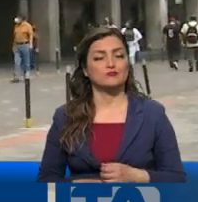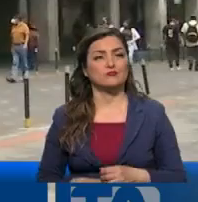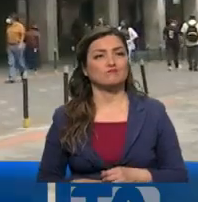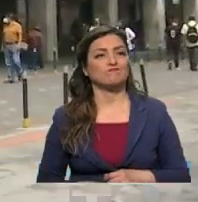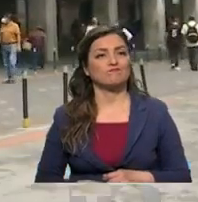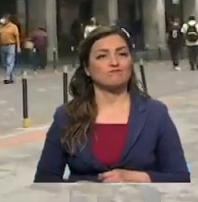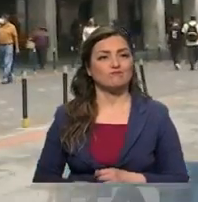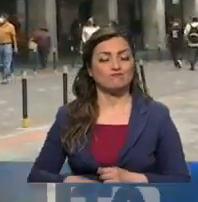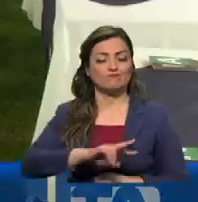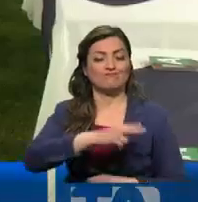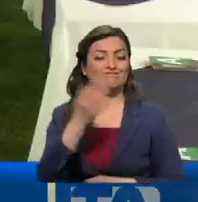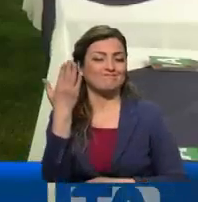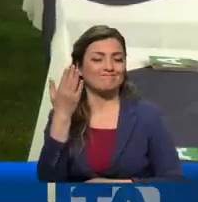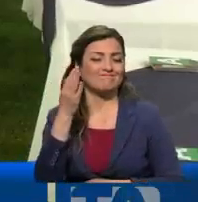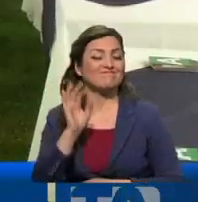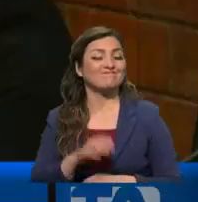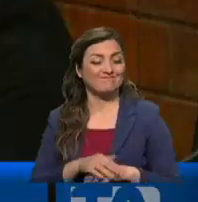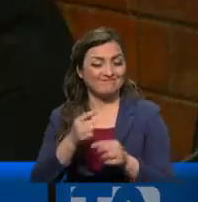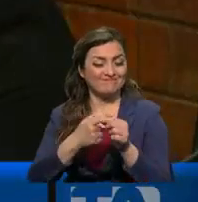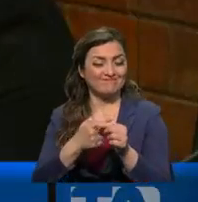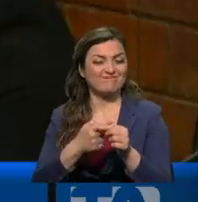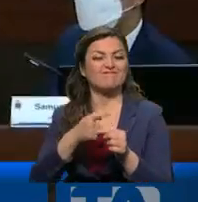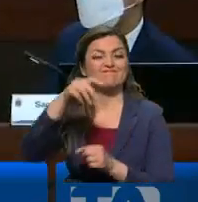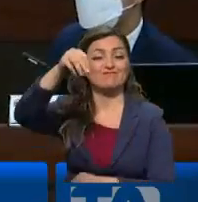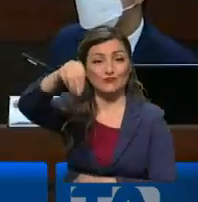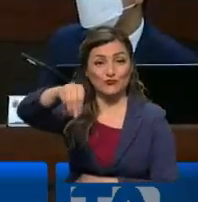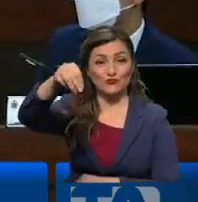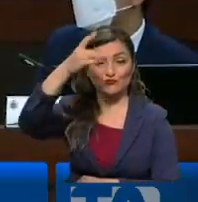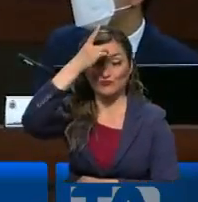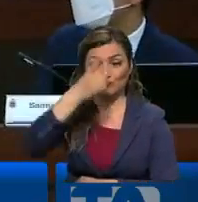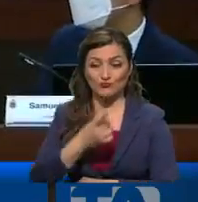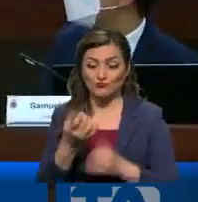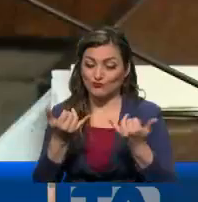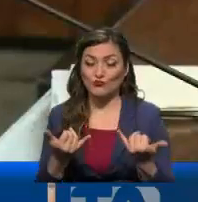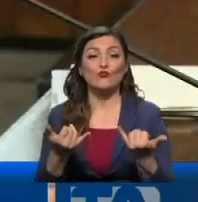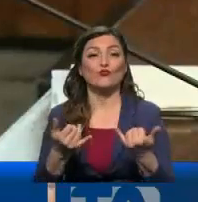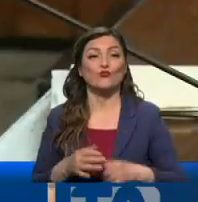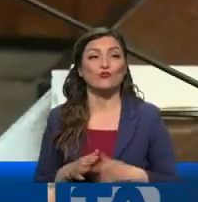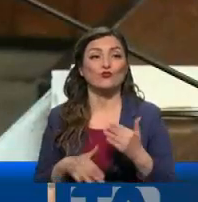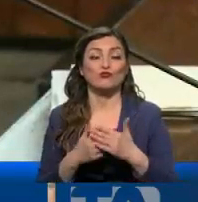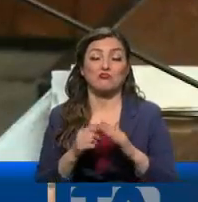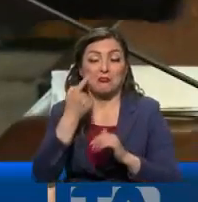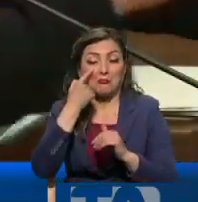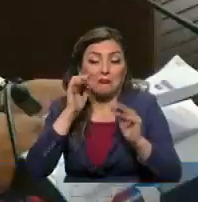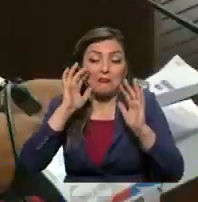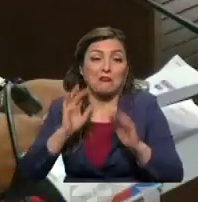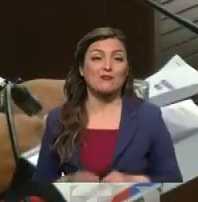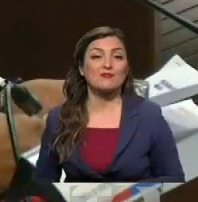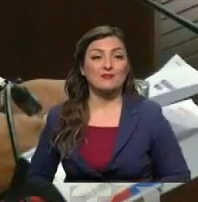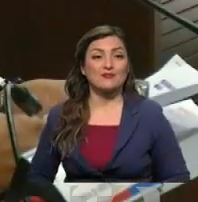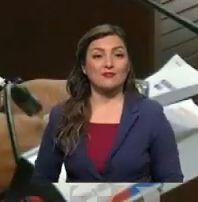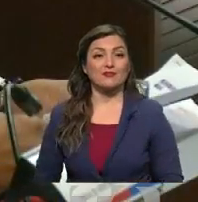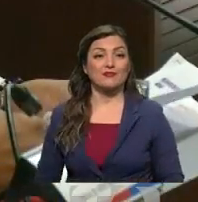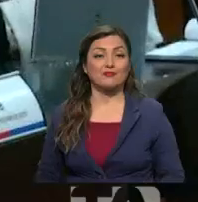La elección de vicealcaldesa de Quito está prevista para este martes y hasta el momento de la elección todo puede suceder. En